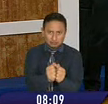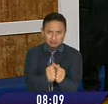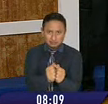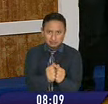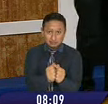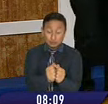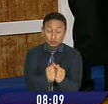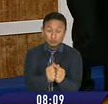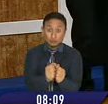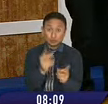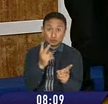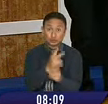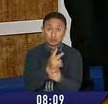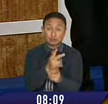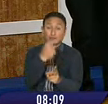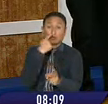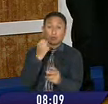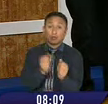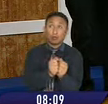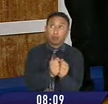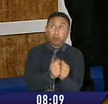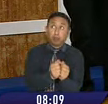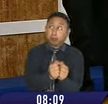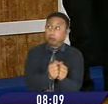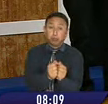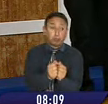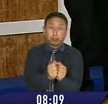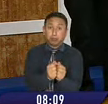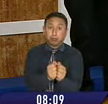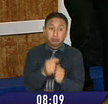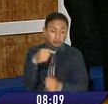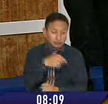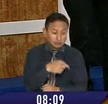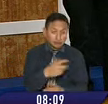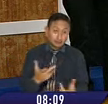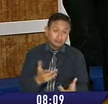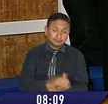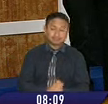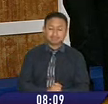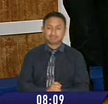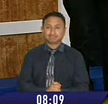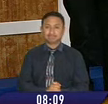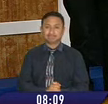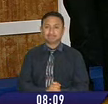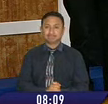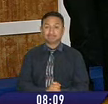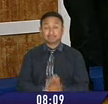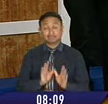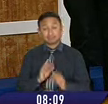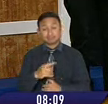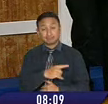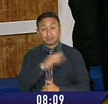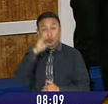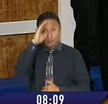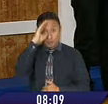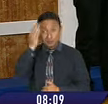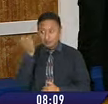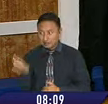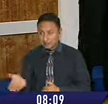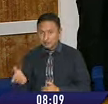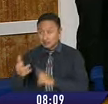Imagínense. Ahí, el pobre hombre. En la carretera. Ahí, amandatado. Dios mío, mire, ahí podría estar sus policías haciendo una rondita.